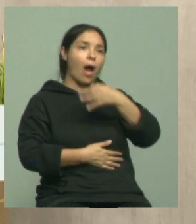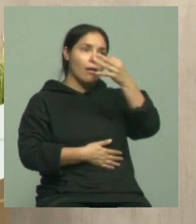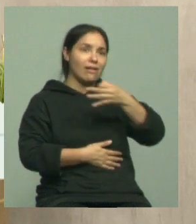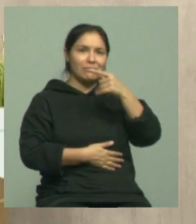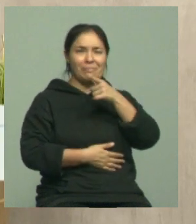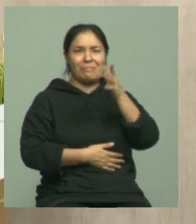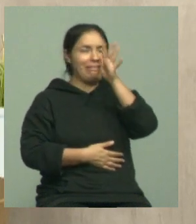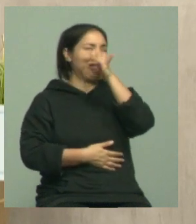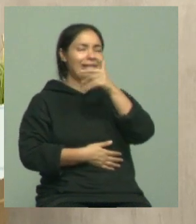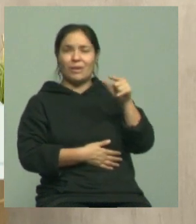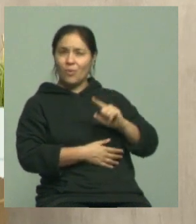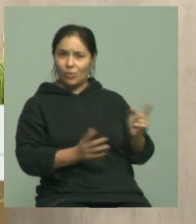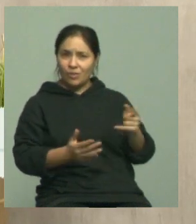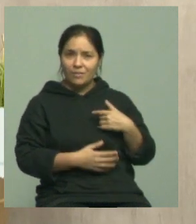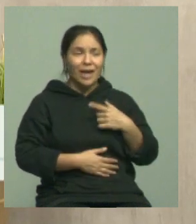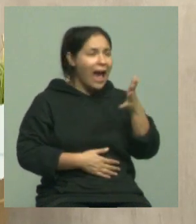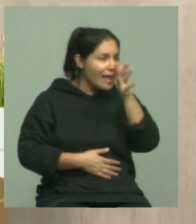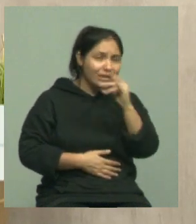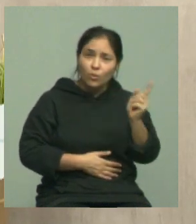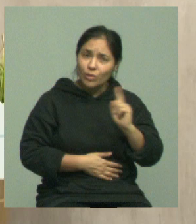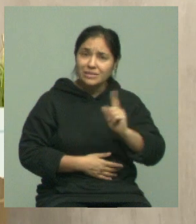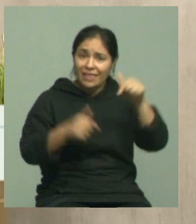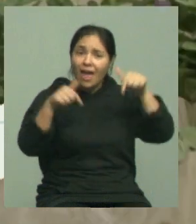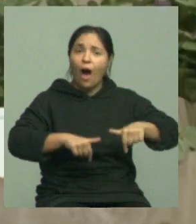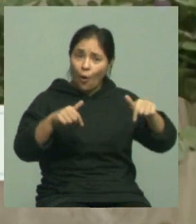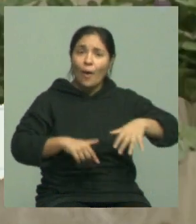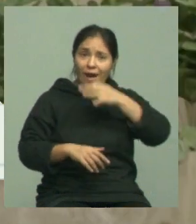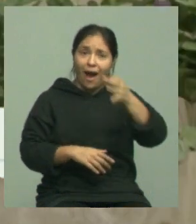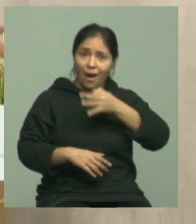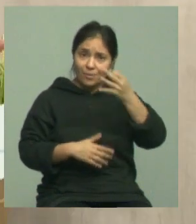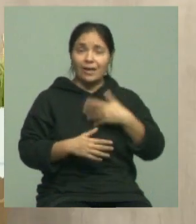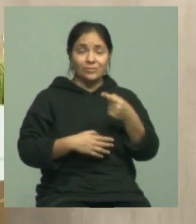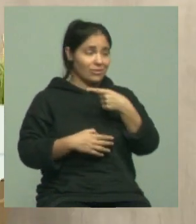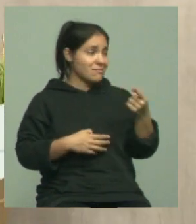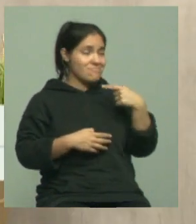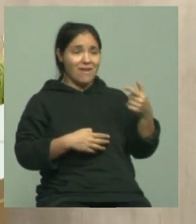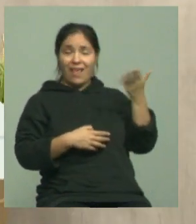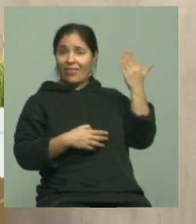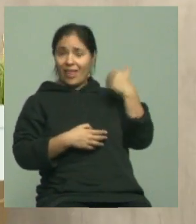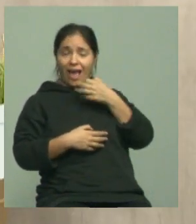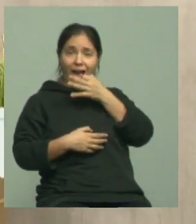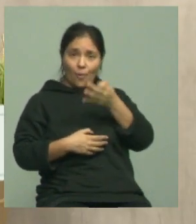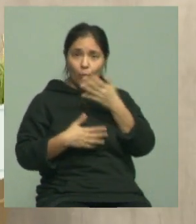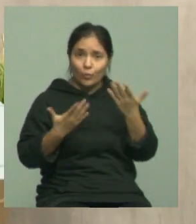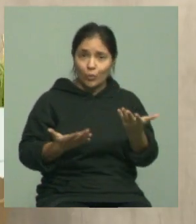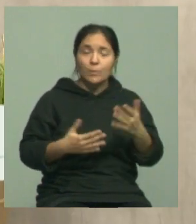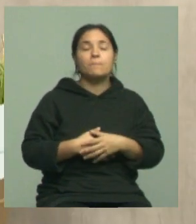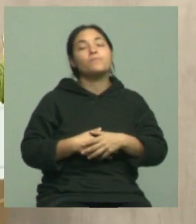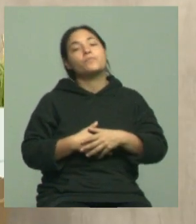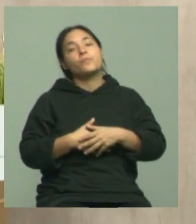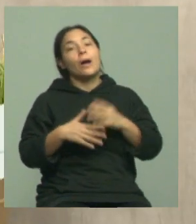época, pero no es de otra época y por eso hay que hablarlo. Es actual, eso es lo que me parece. Es actual, fue hace unas semanas y en respuesta